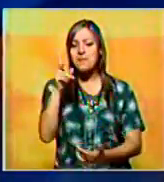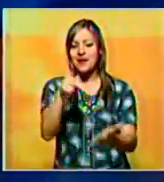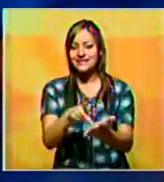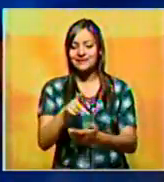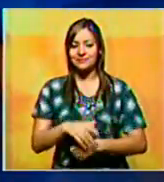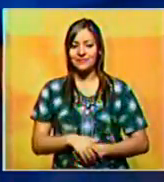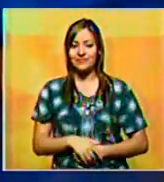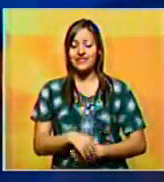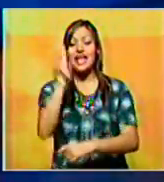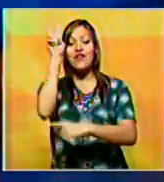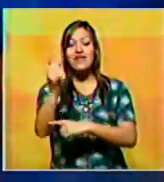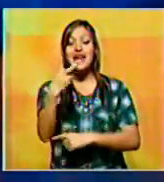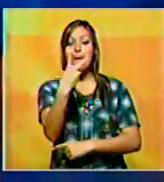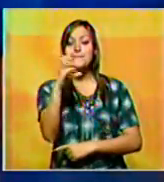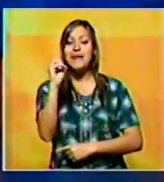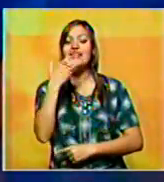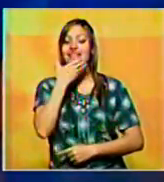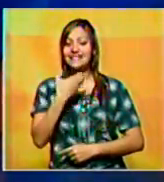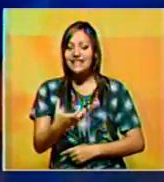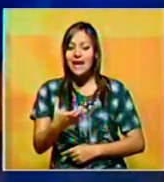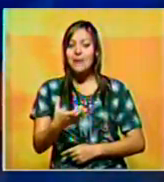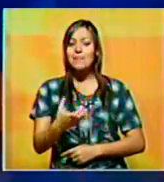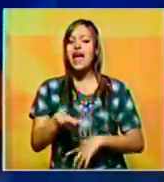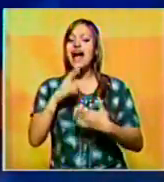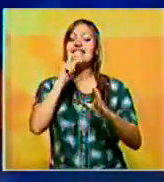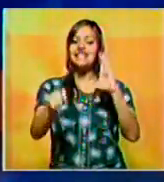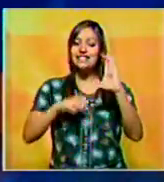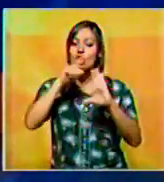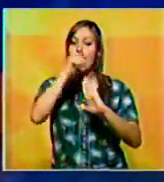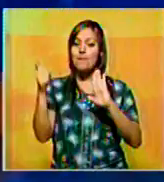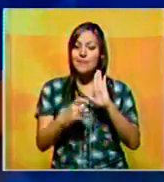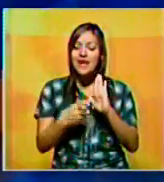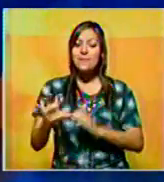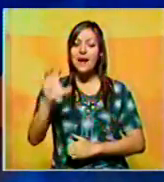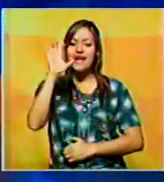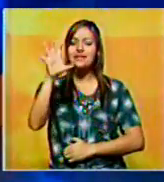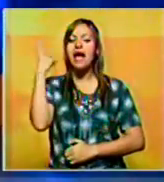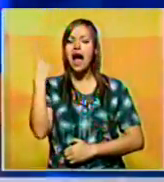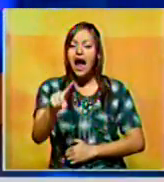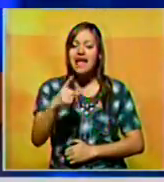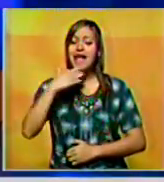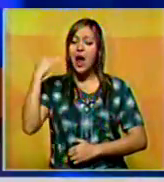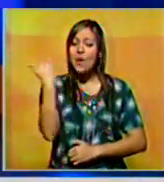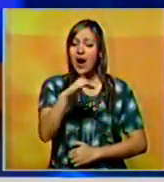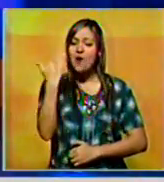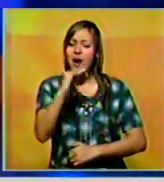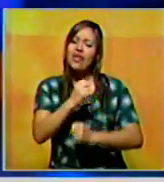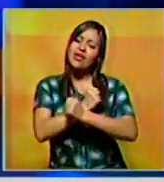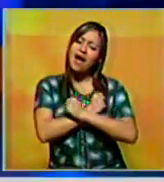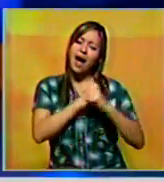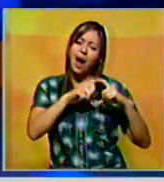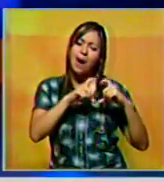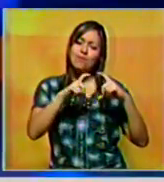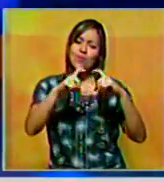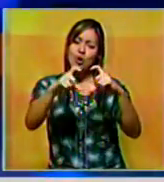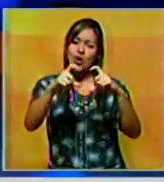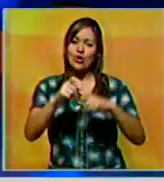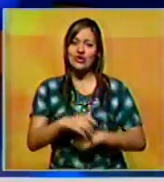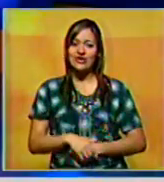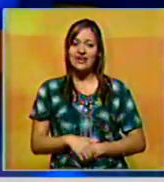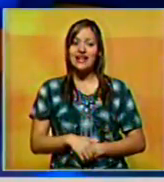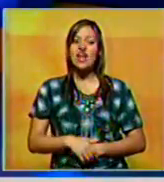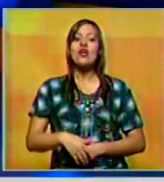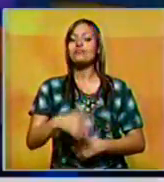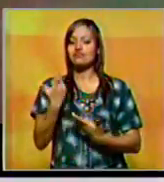Y este viernes 20 de diciembre se estrenará en los cines del país la comedia romántica de Luis Carlos Weck, Papita, Manitos, Ton, Romeo y Julieta